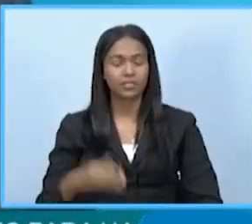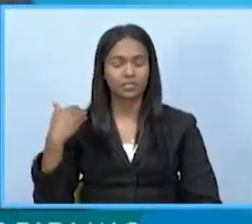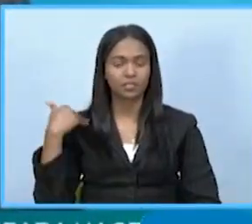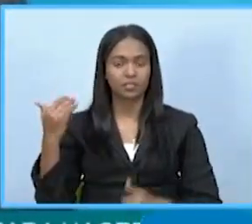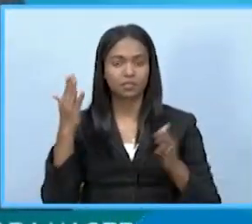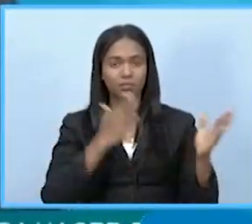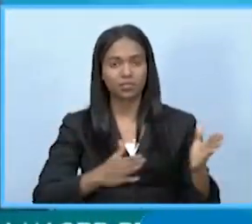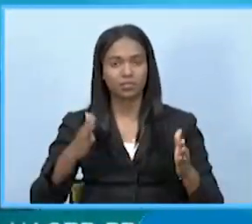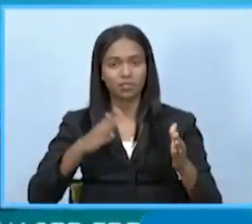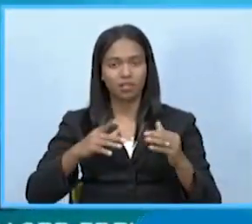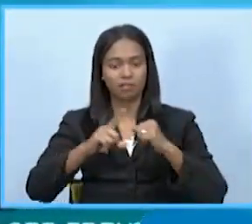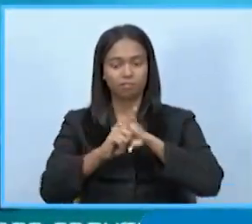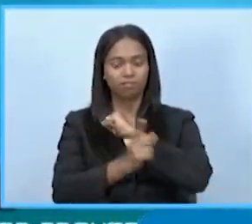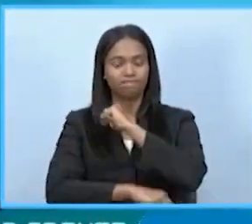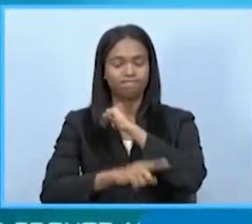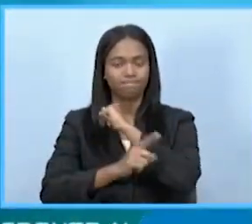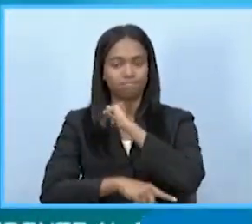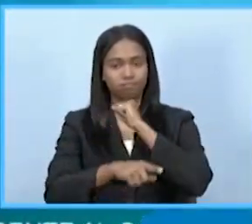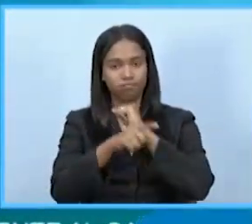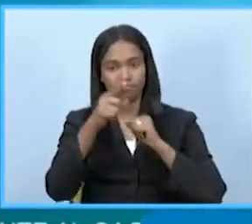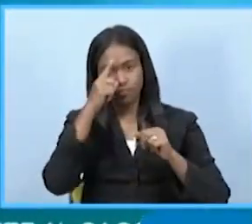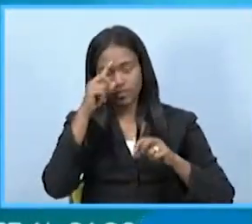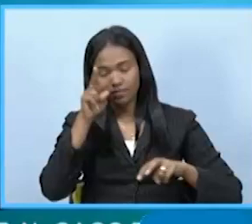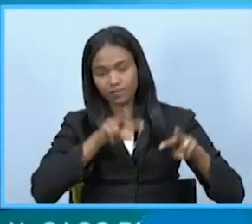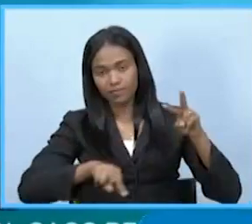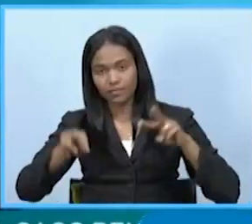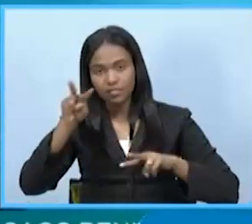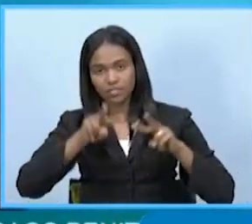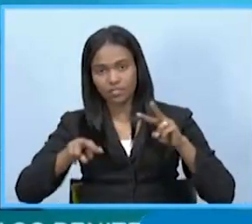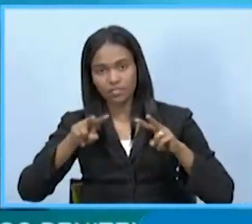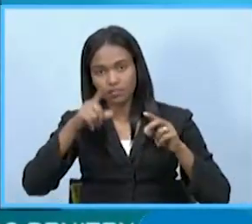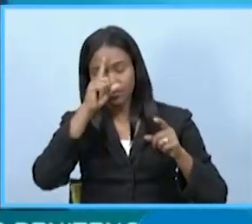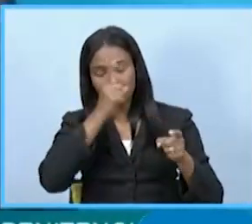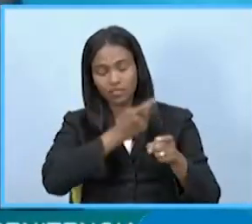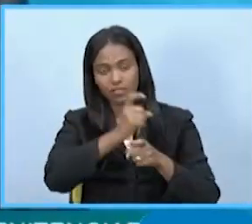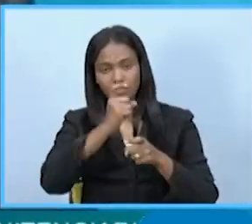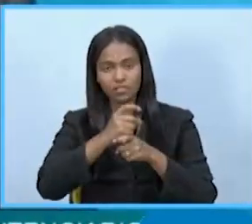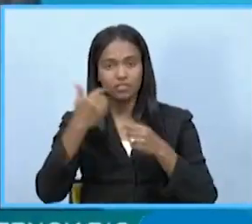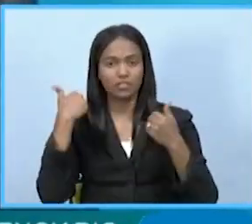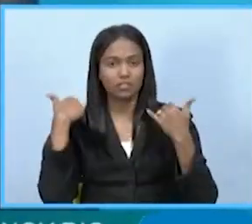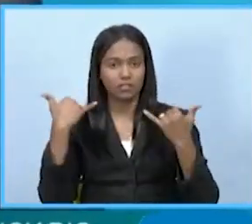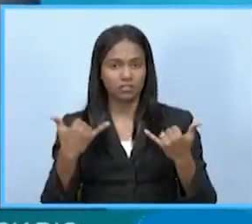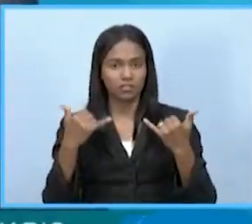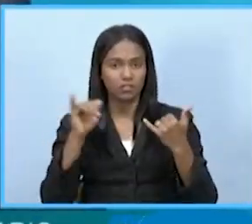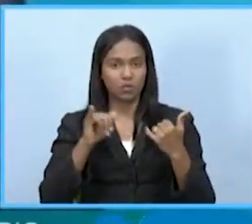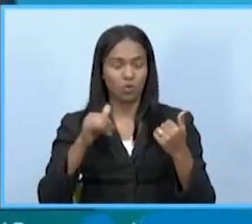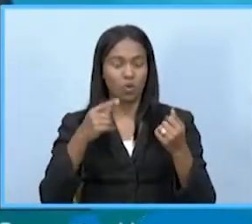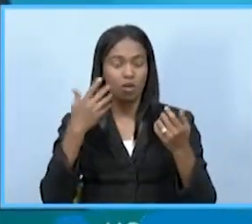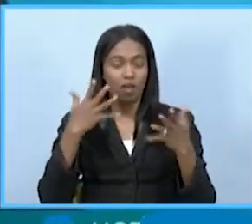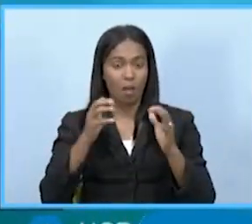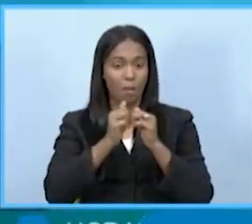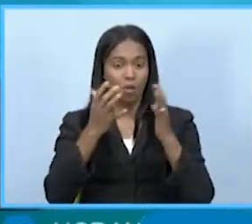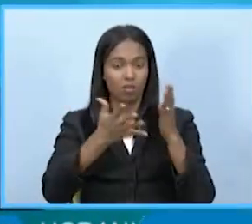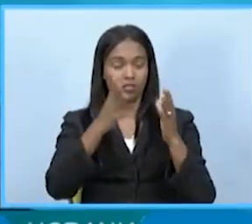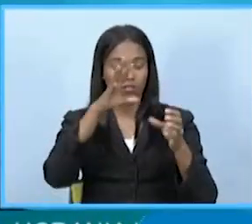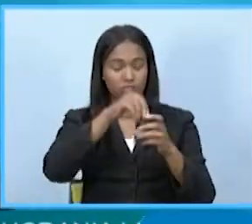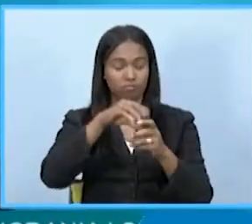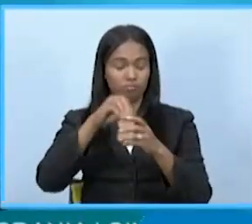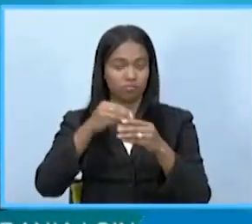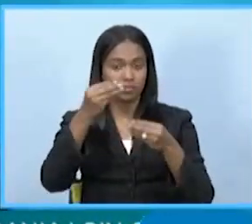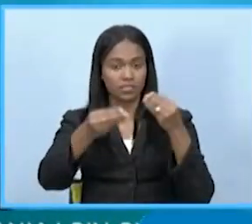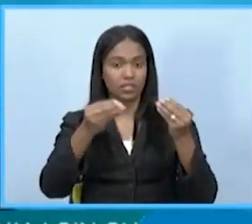proceso de fiscalización, de verificación de los daños sufridos. Y a muchos ya se les ha entregado. Se han